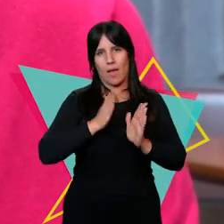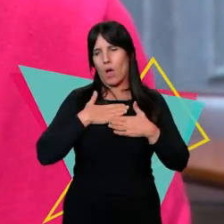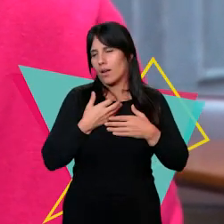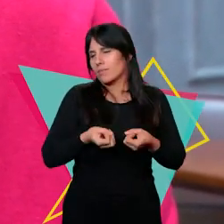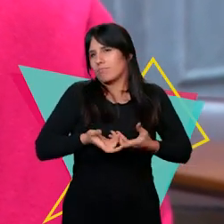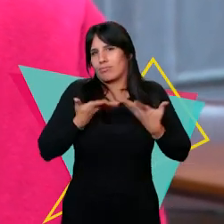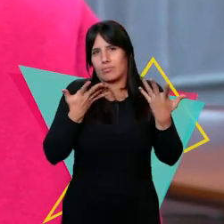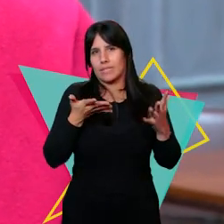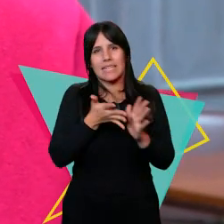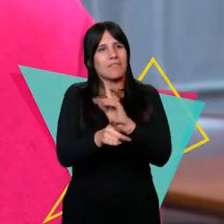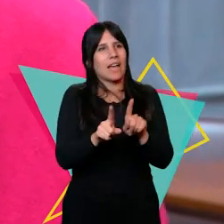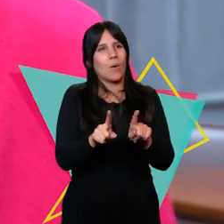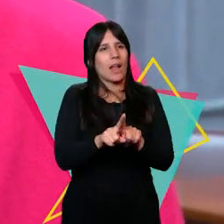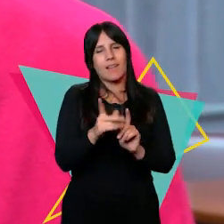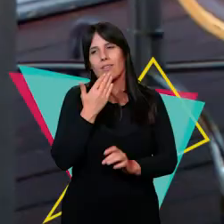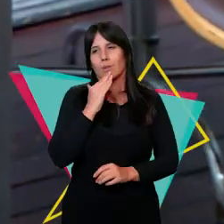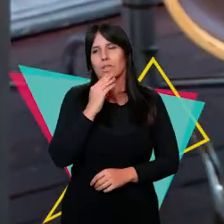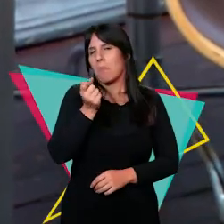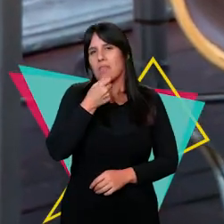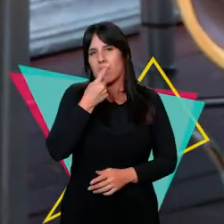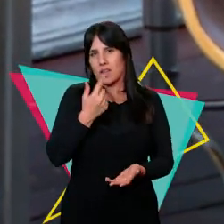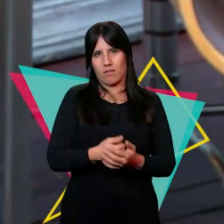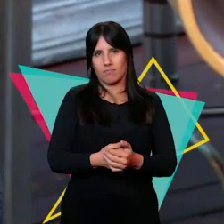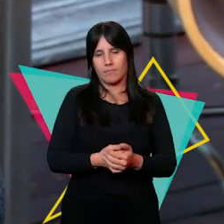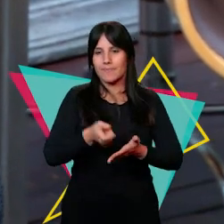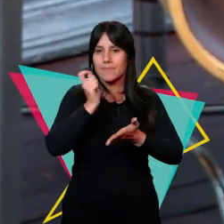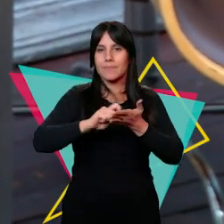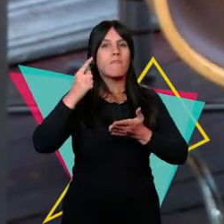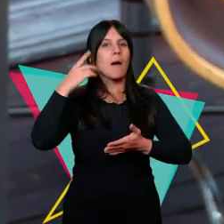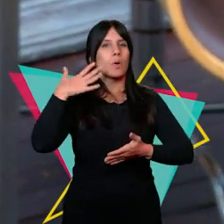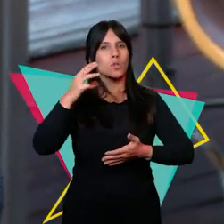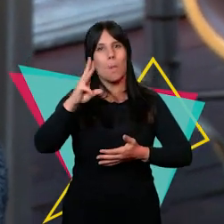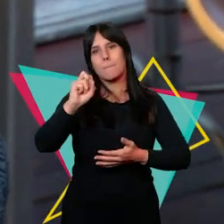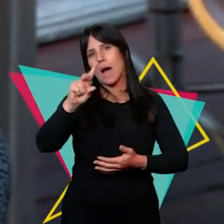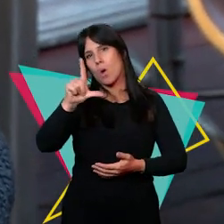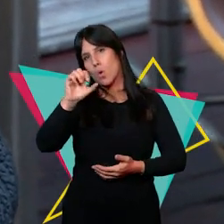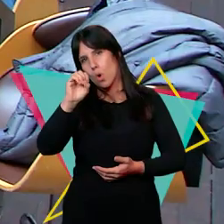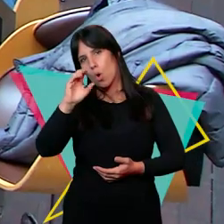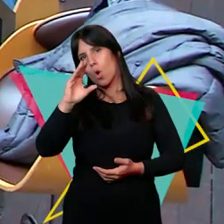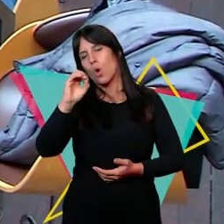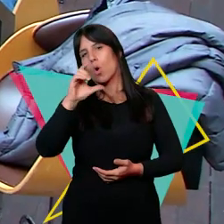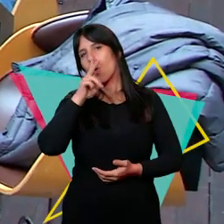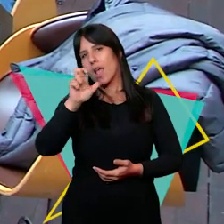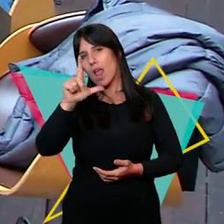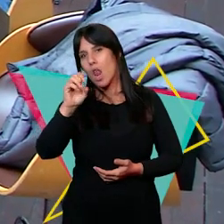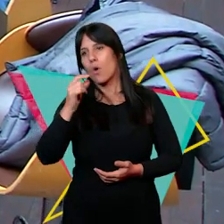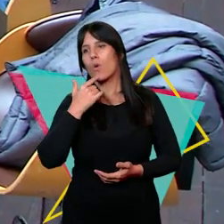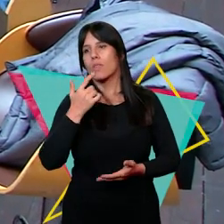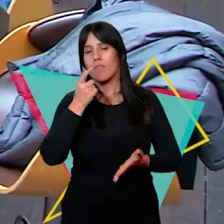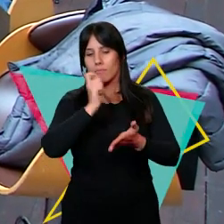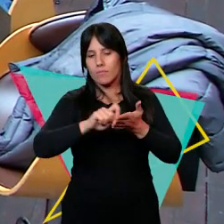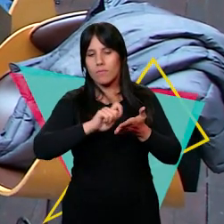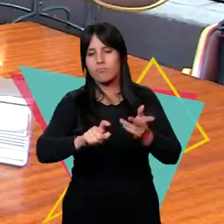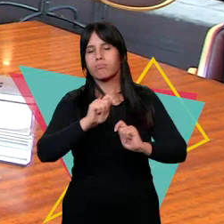medicina. Como dice el escritor Paulo Coelho, escribir cura dolencias, hace milagros y termina por afirmar que escribir tiene poder.